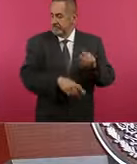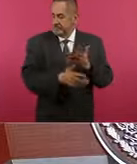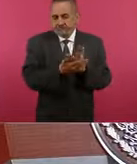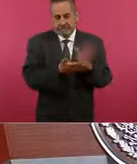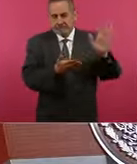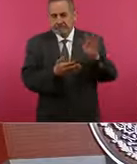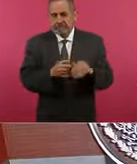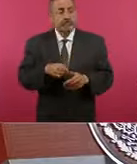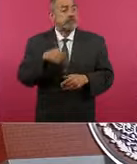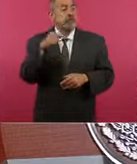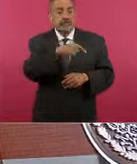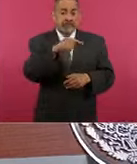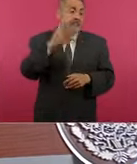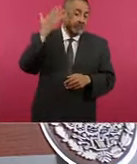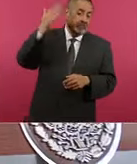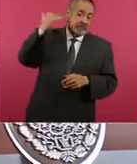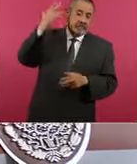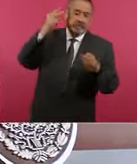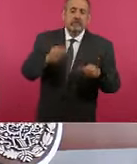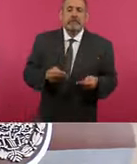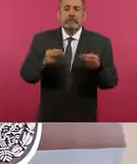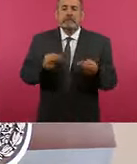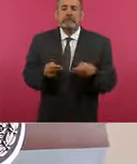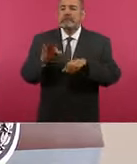era un negocio que tenían